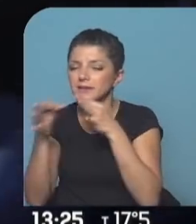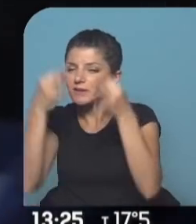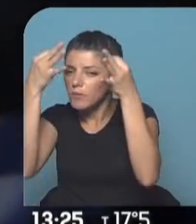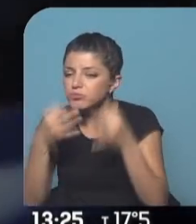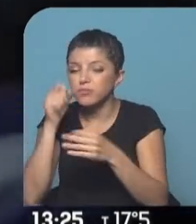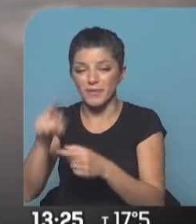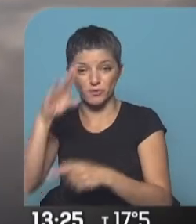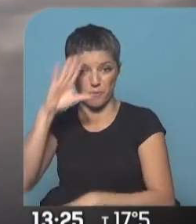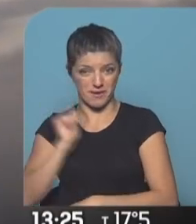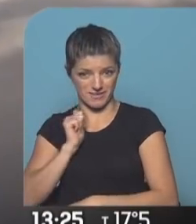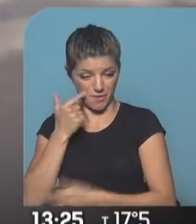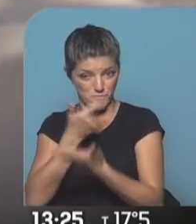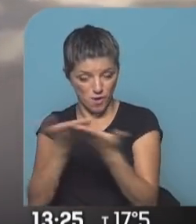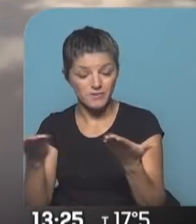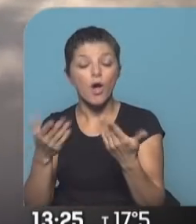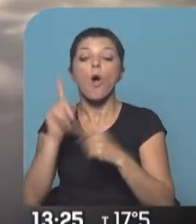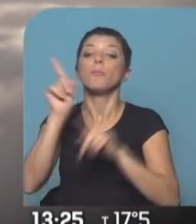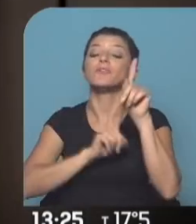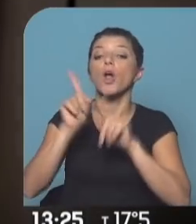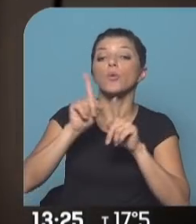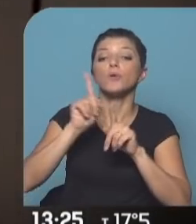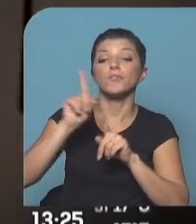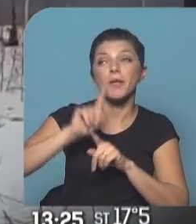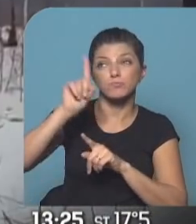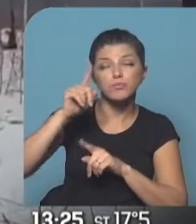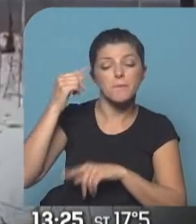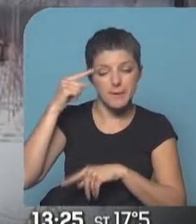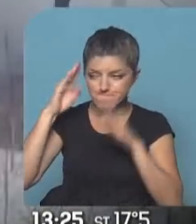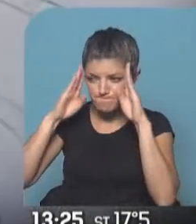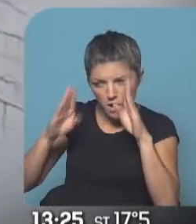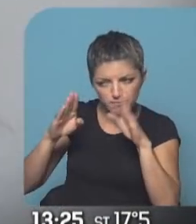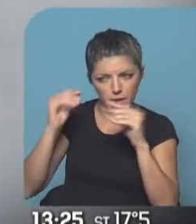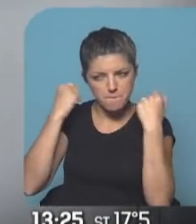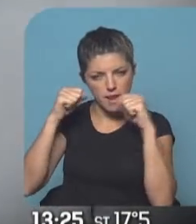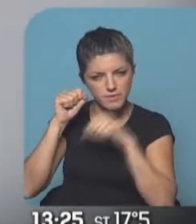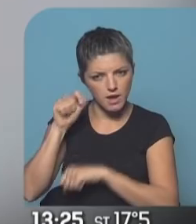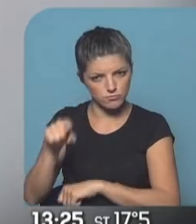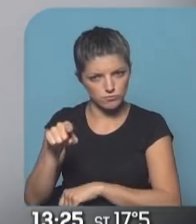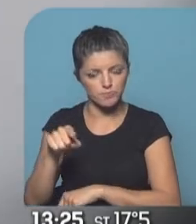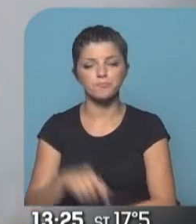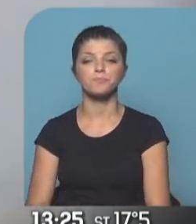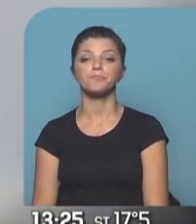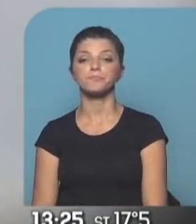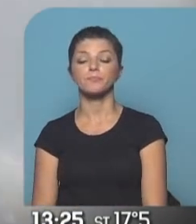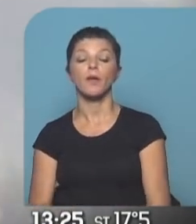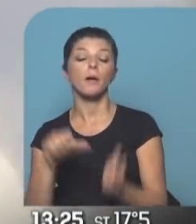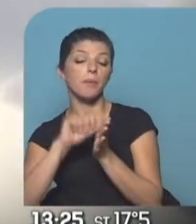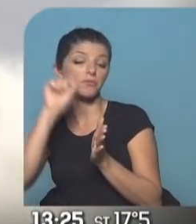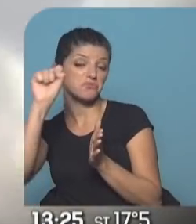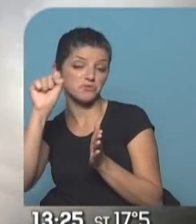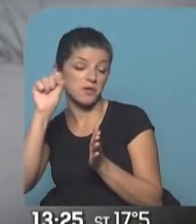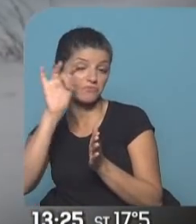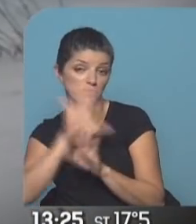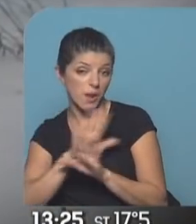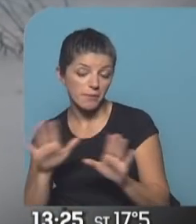sus fuerzas, por lo que los militares occidentales observan atentamente estas maniobras. Para Rusia, se trata por sobre